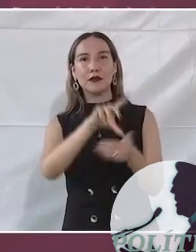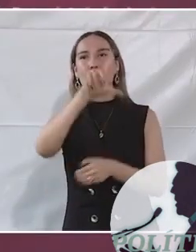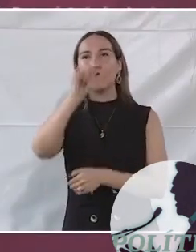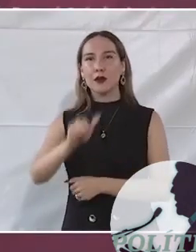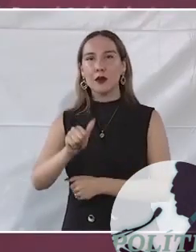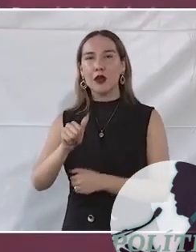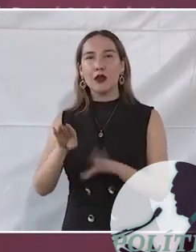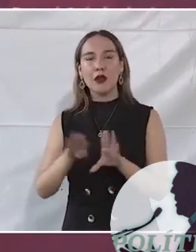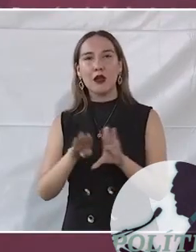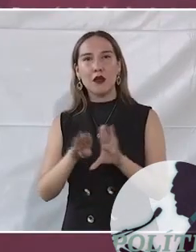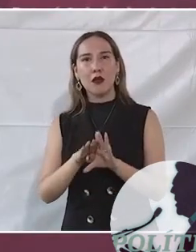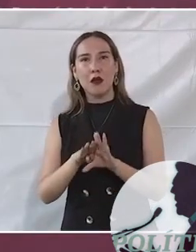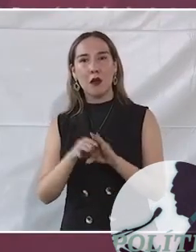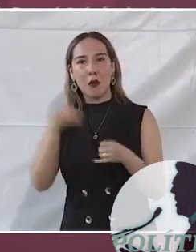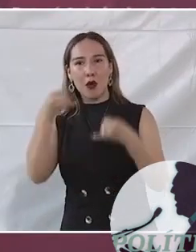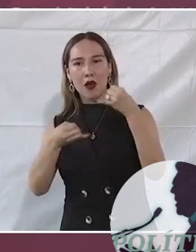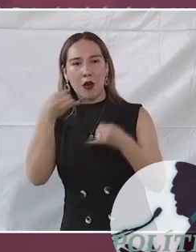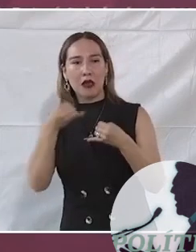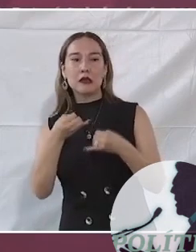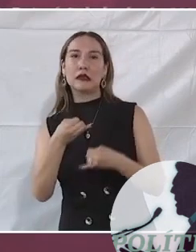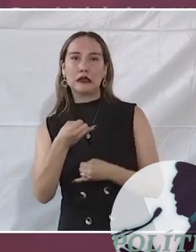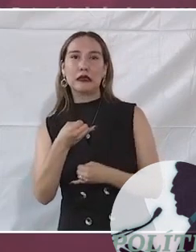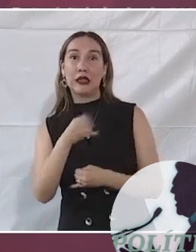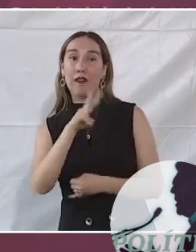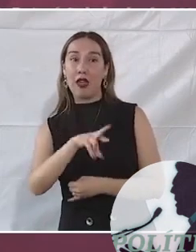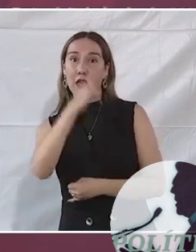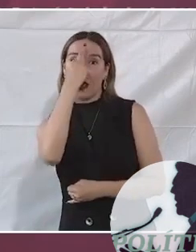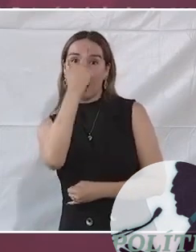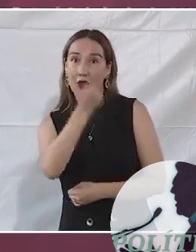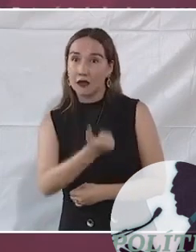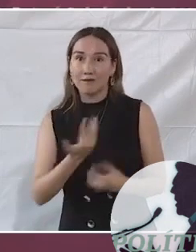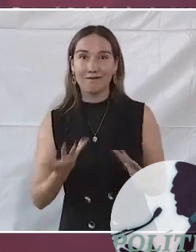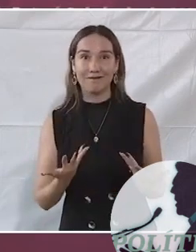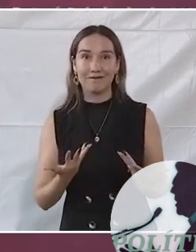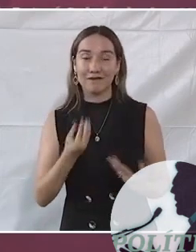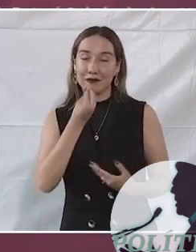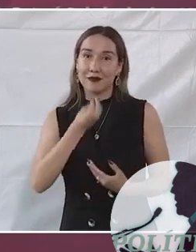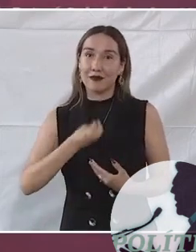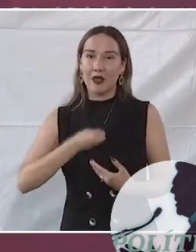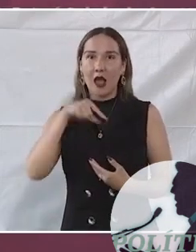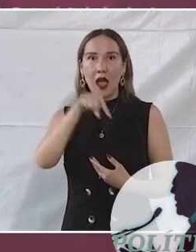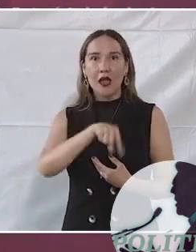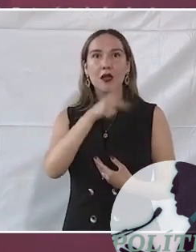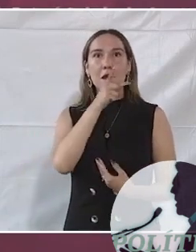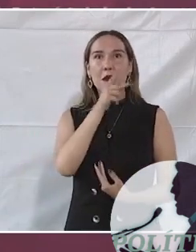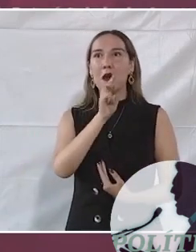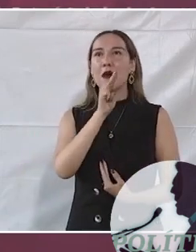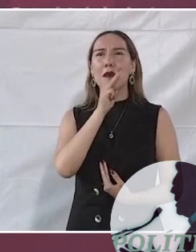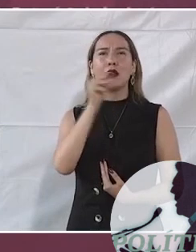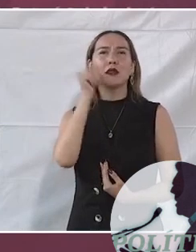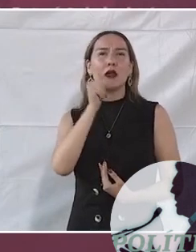a los papás. Aquí eso no sucede. Nosotros nunca queremos que se vayan nuestros